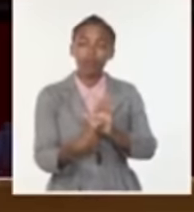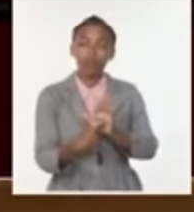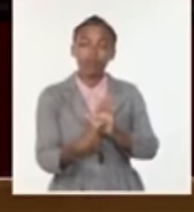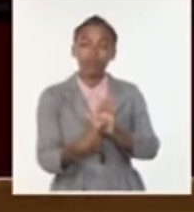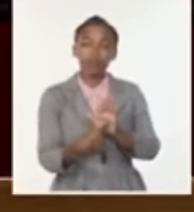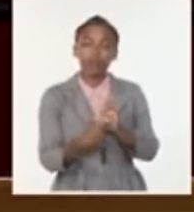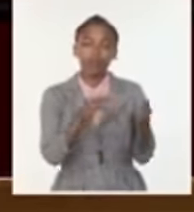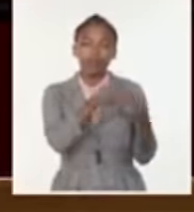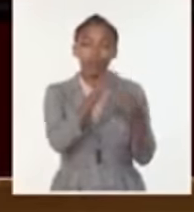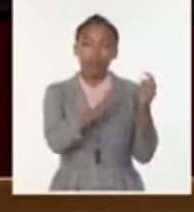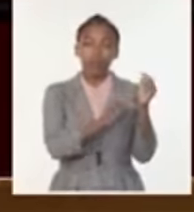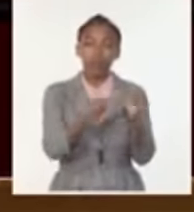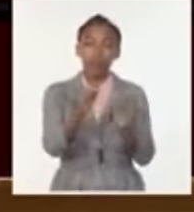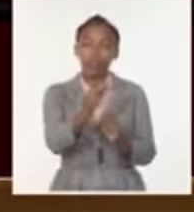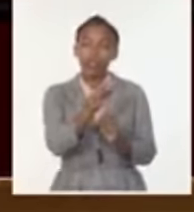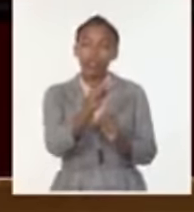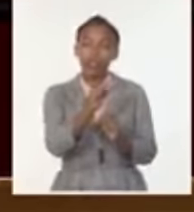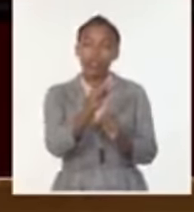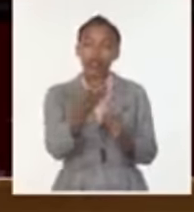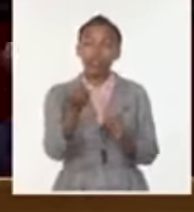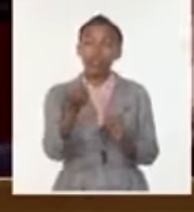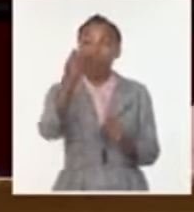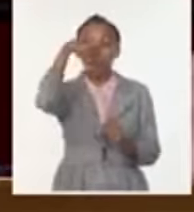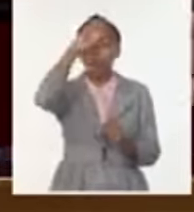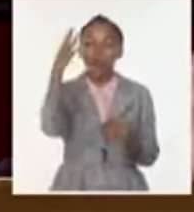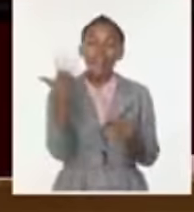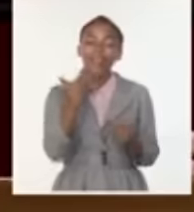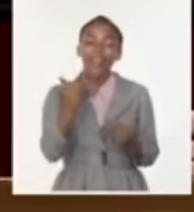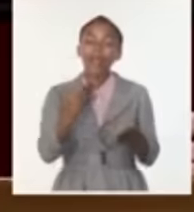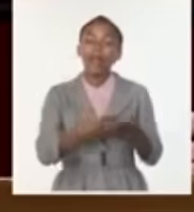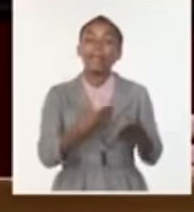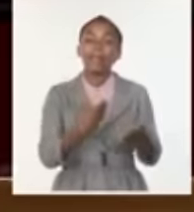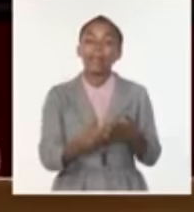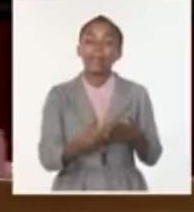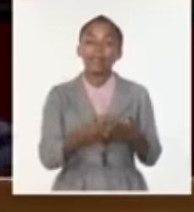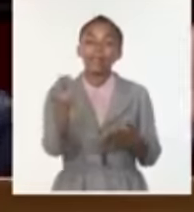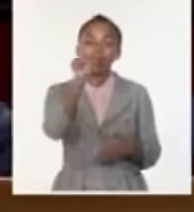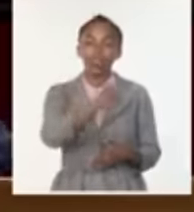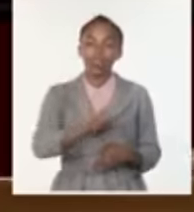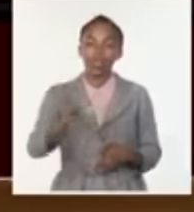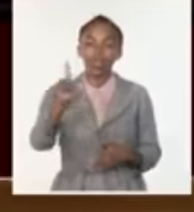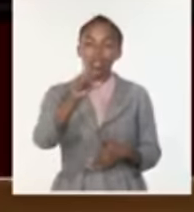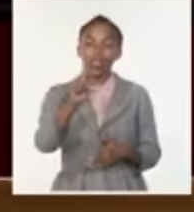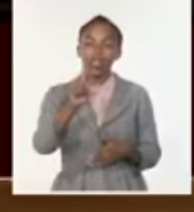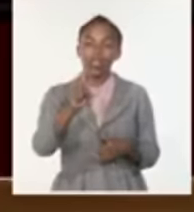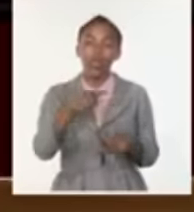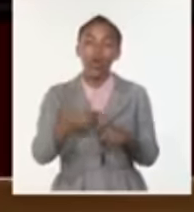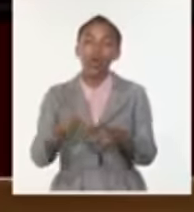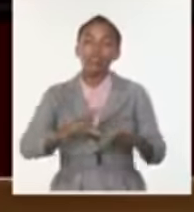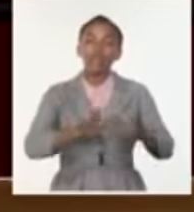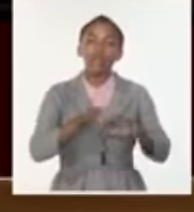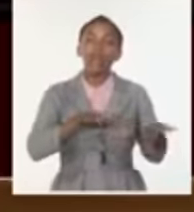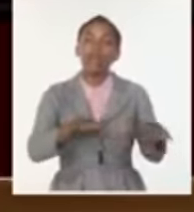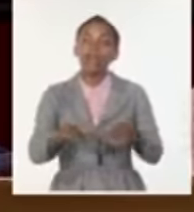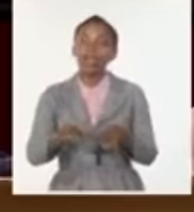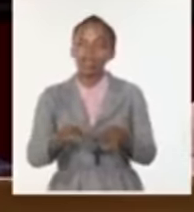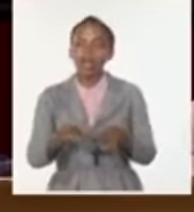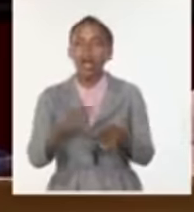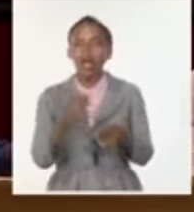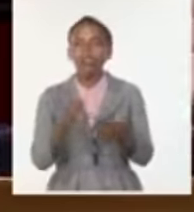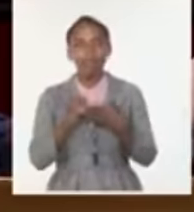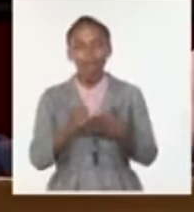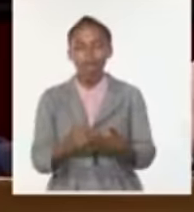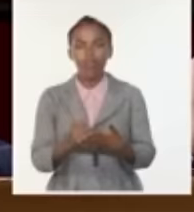de la economía cubana es la empresa estatal socialista. Y las demás formas de gestión son un complemento de ello. Y ha